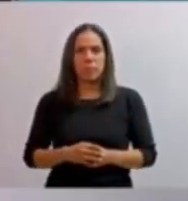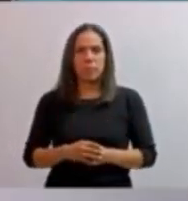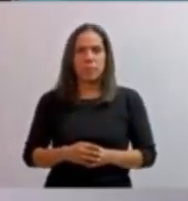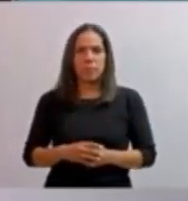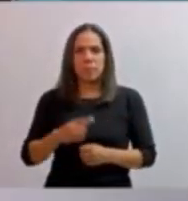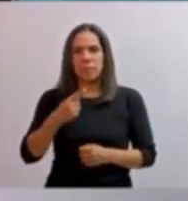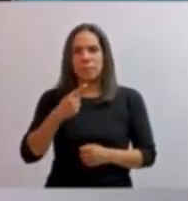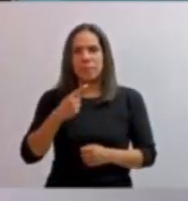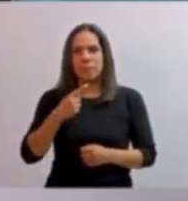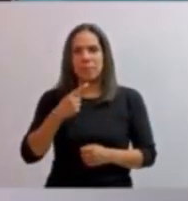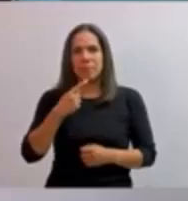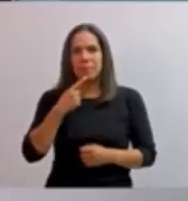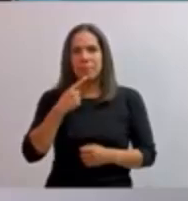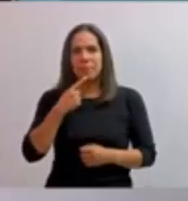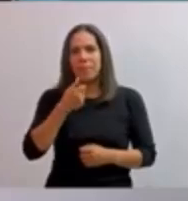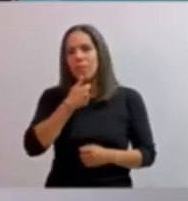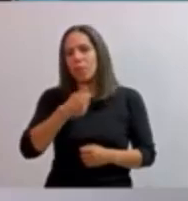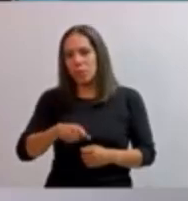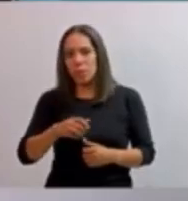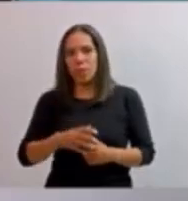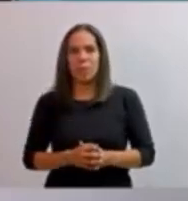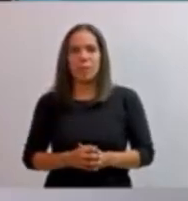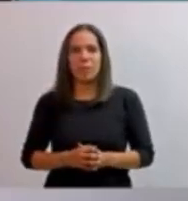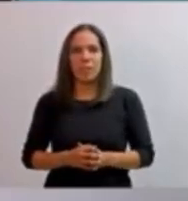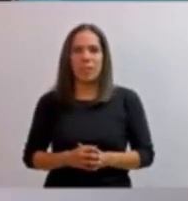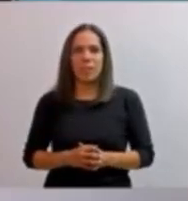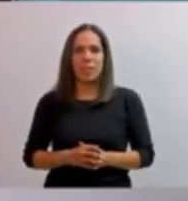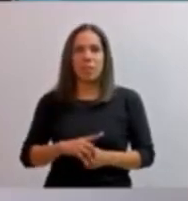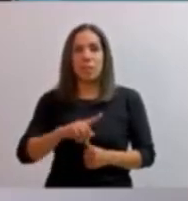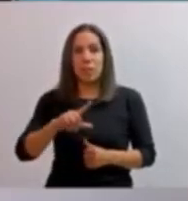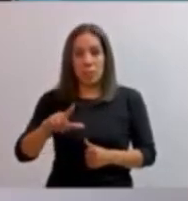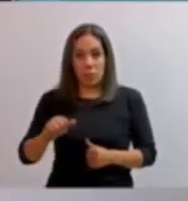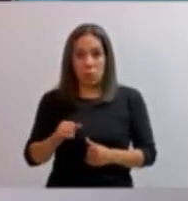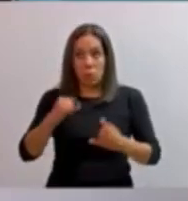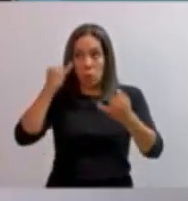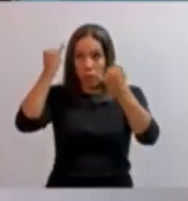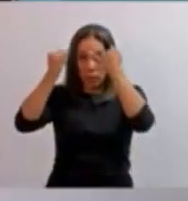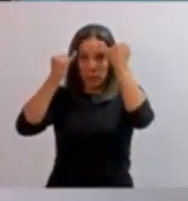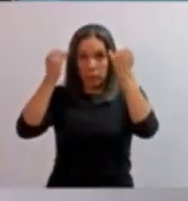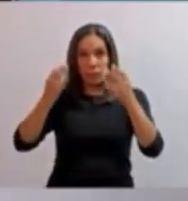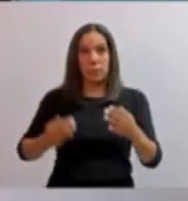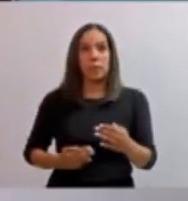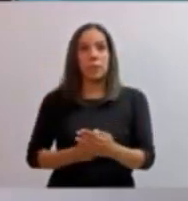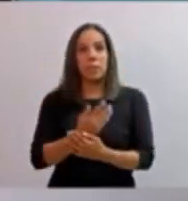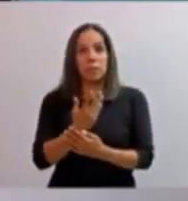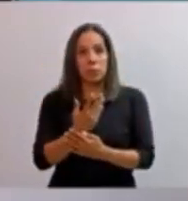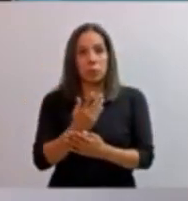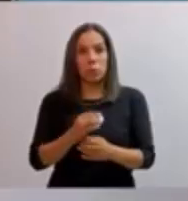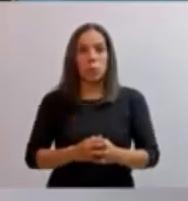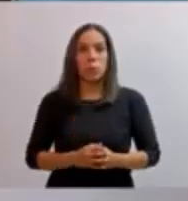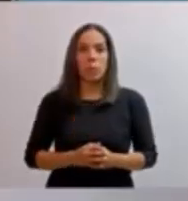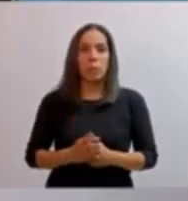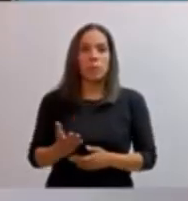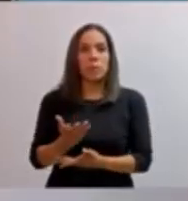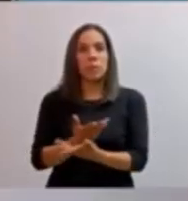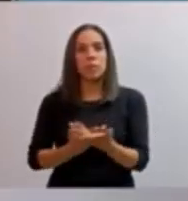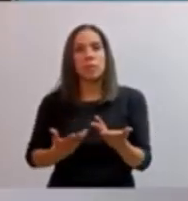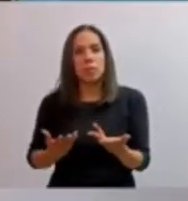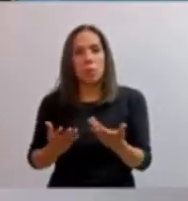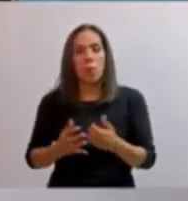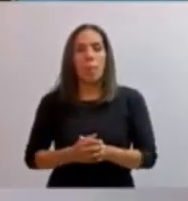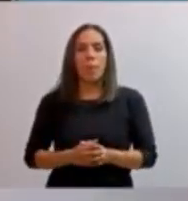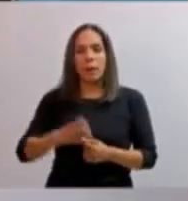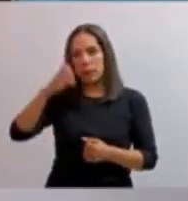y entraríamos al proceso de recuperar estas ideas fuerza que ustedes han compartido a partir de